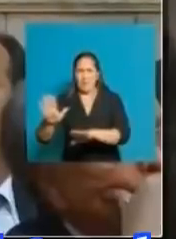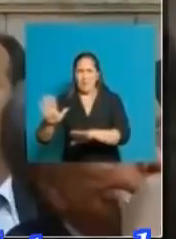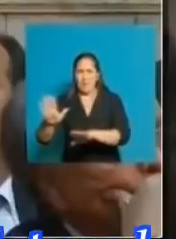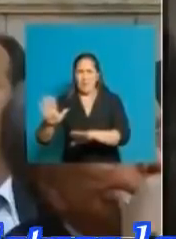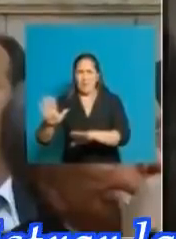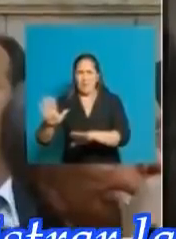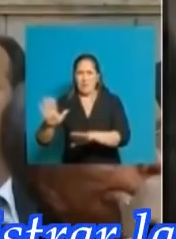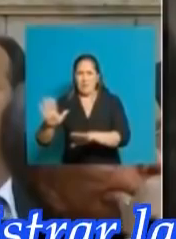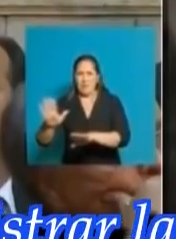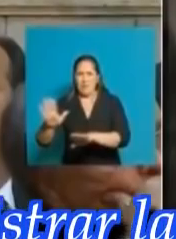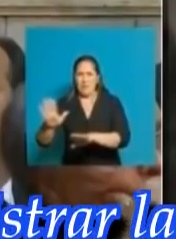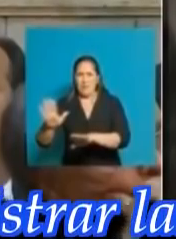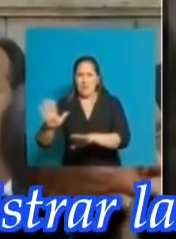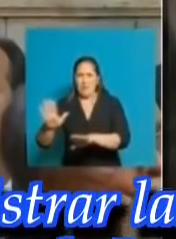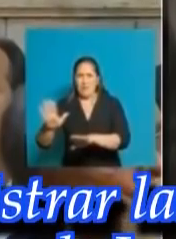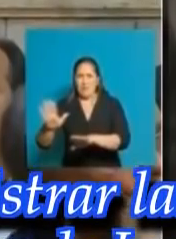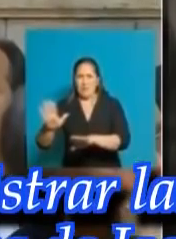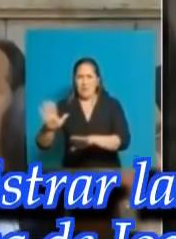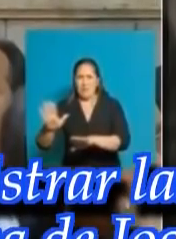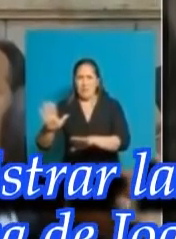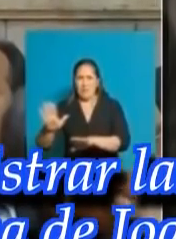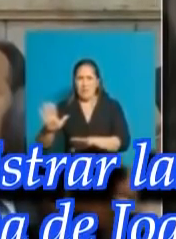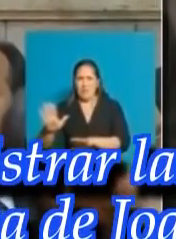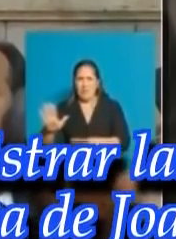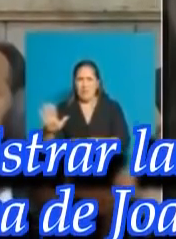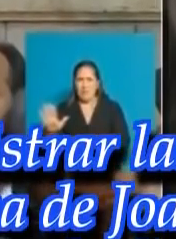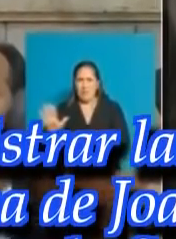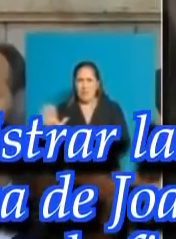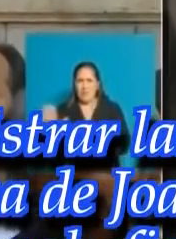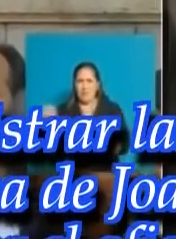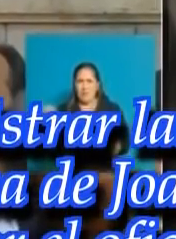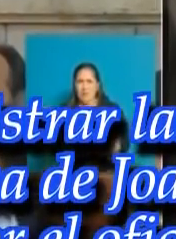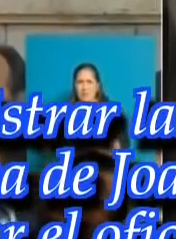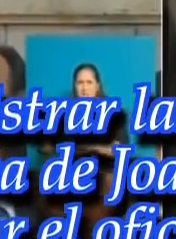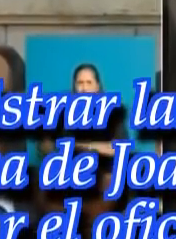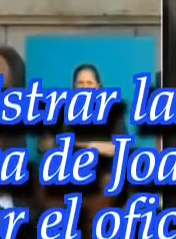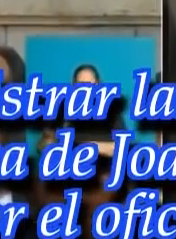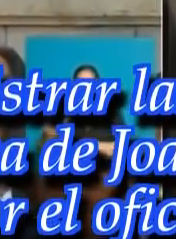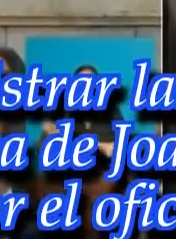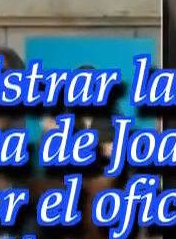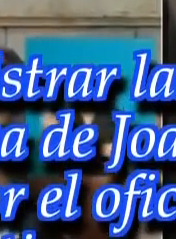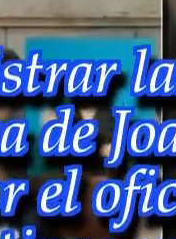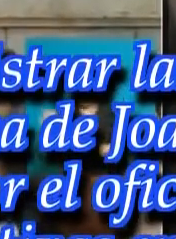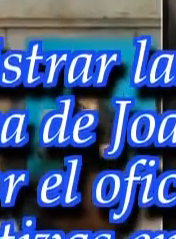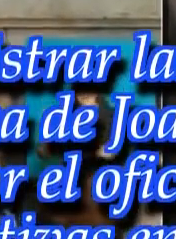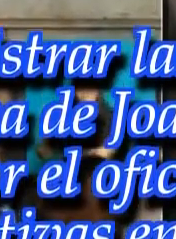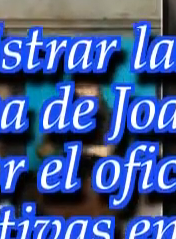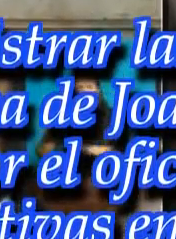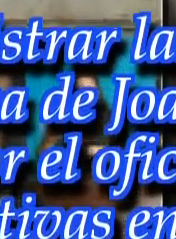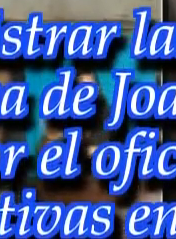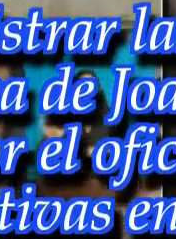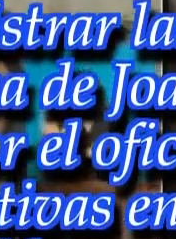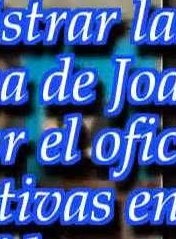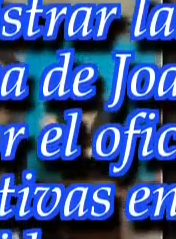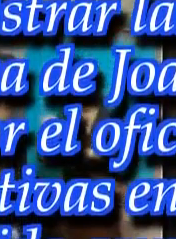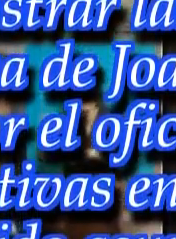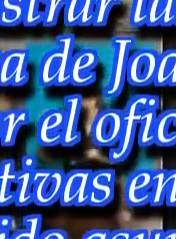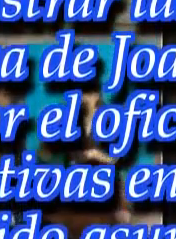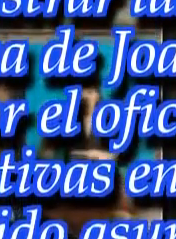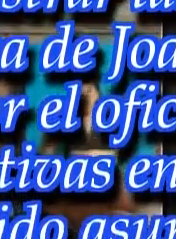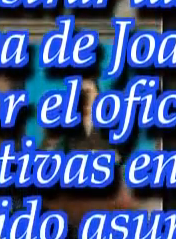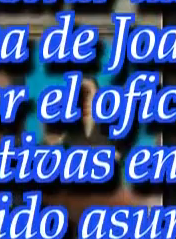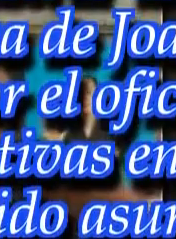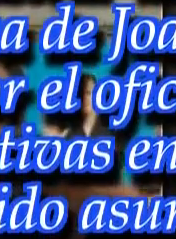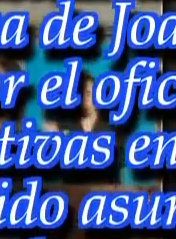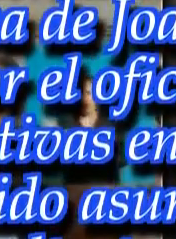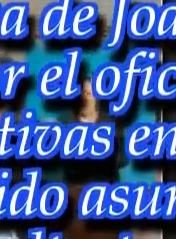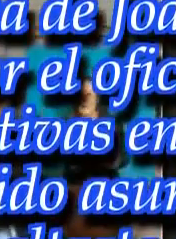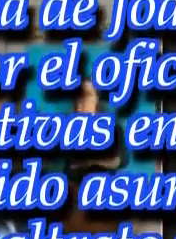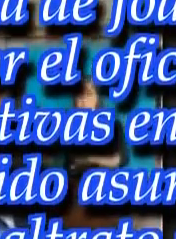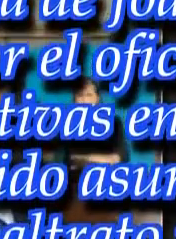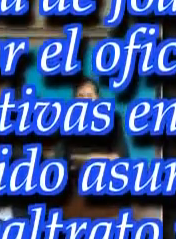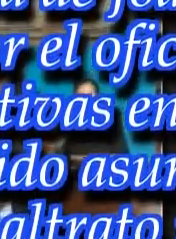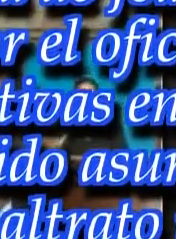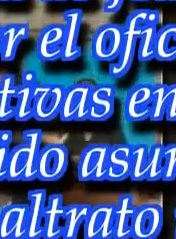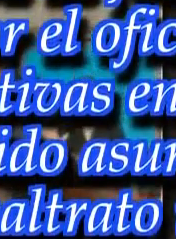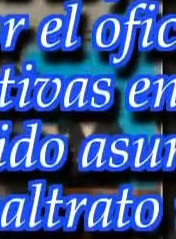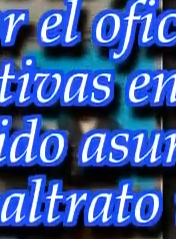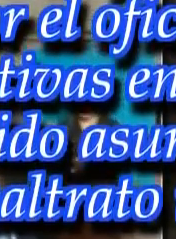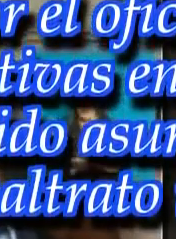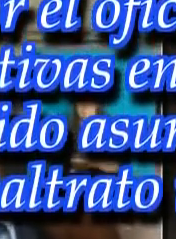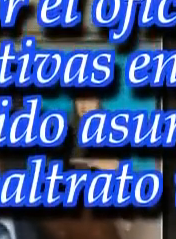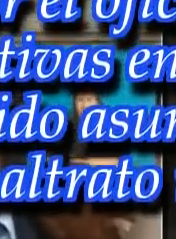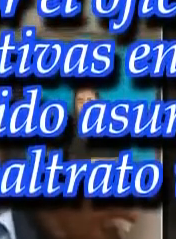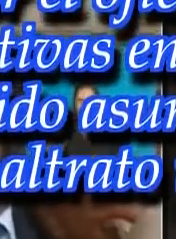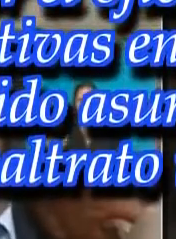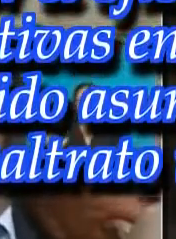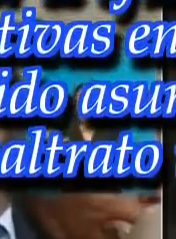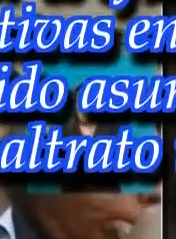Según pudieron registrar las cámaras de seguridad, se trataba de Joanna Pizzetti, diputada electa por el